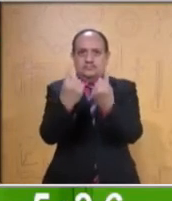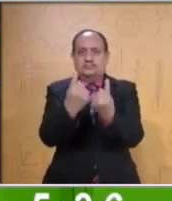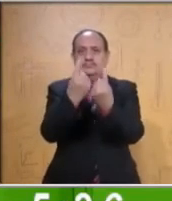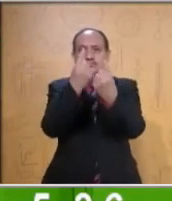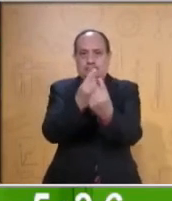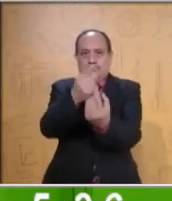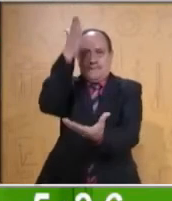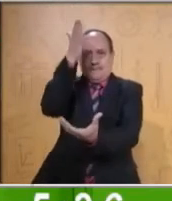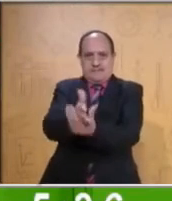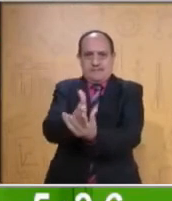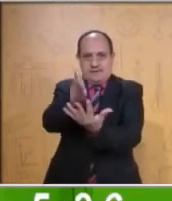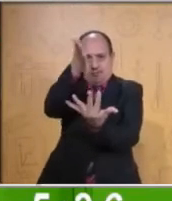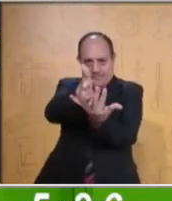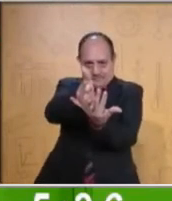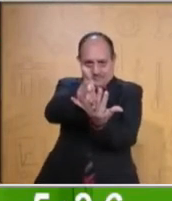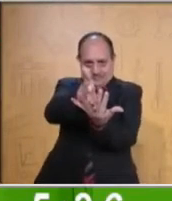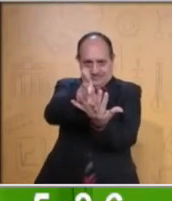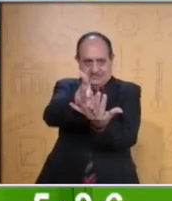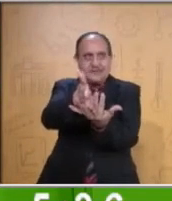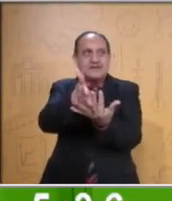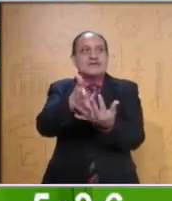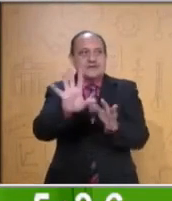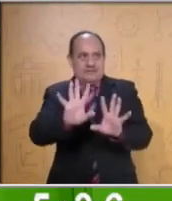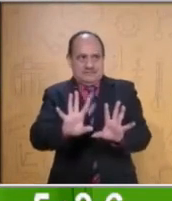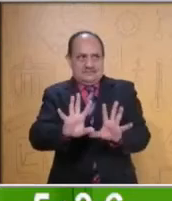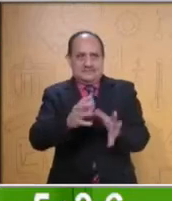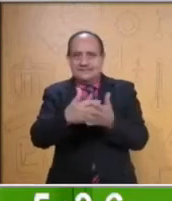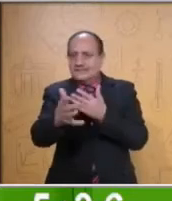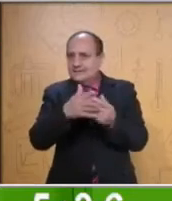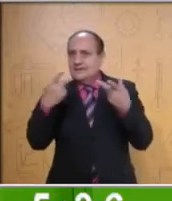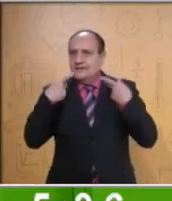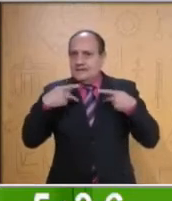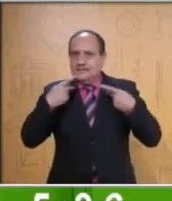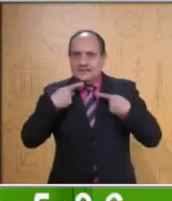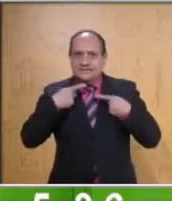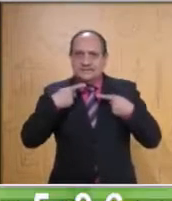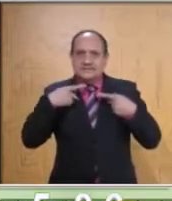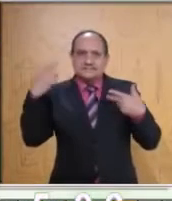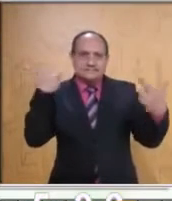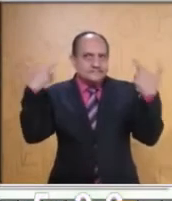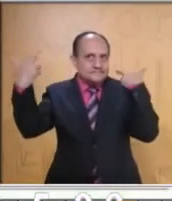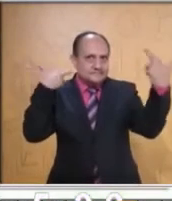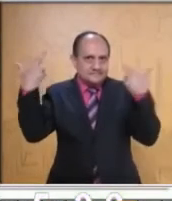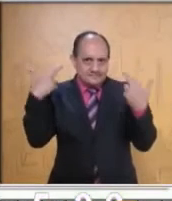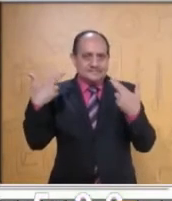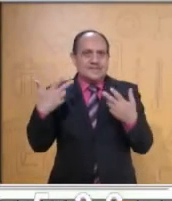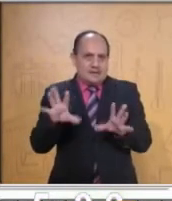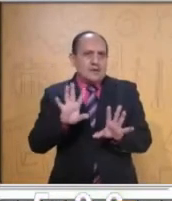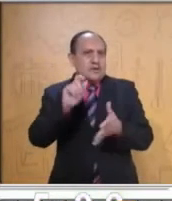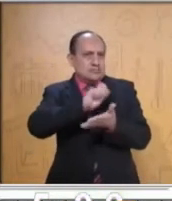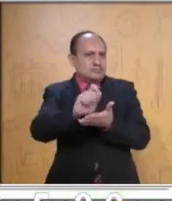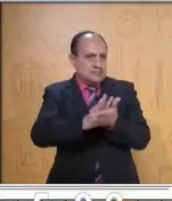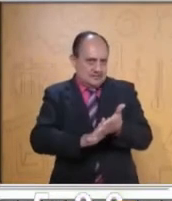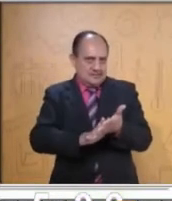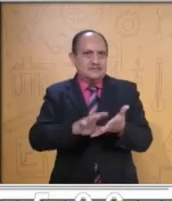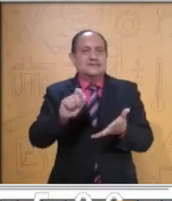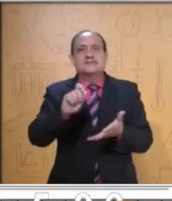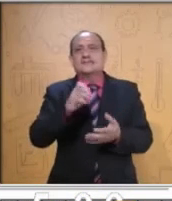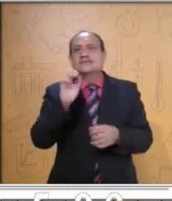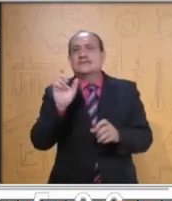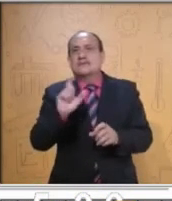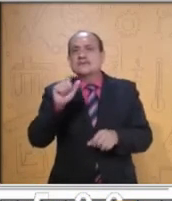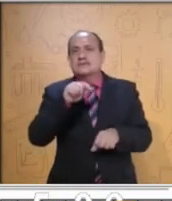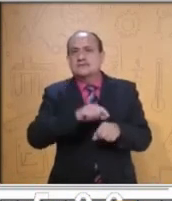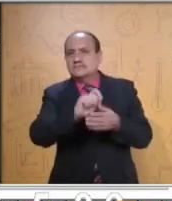se fijan, es lo que estoy haciendo para las personas que nos están escuchando, es lo que estoy haciendo en el momento de que